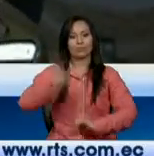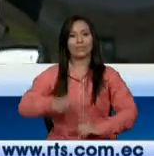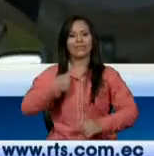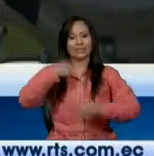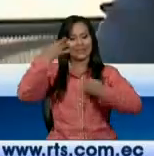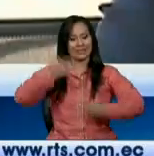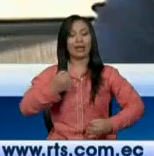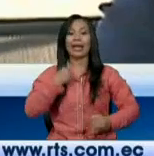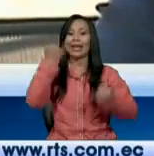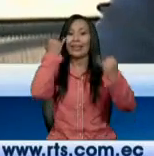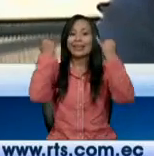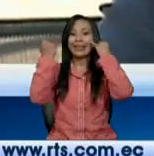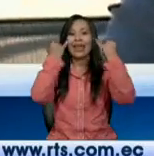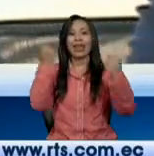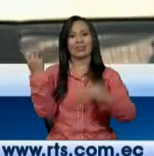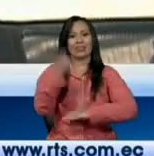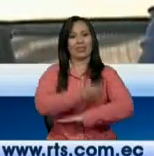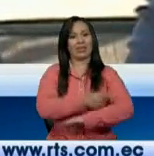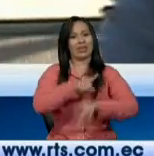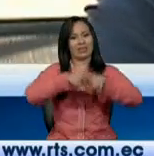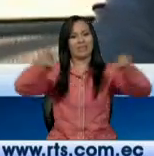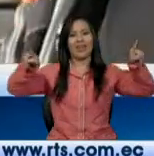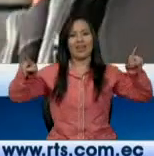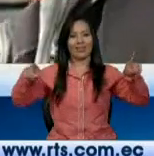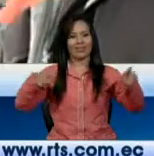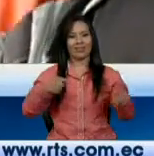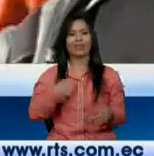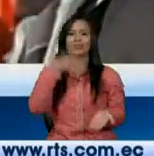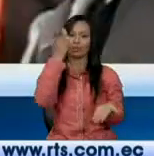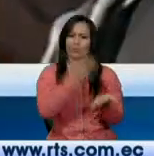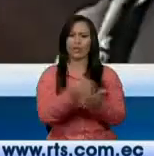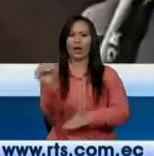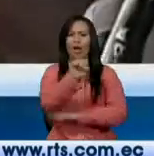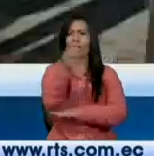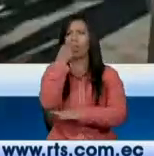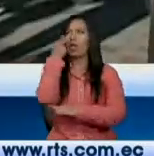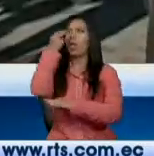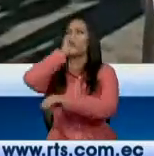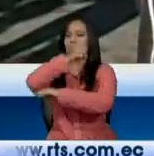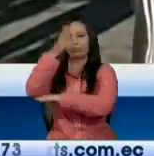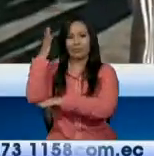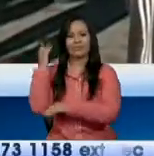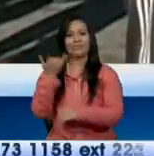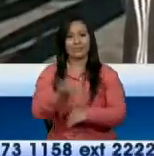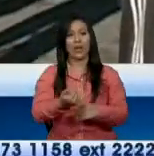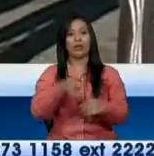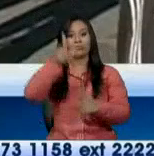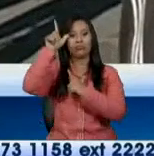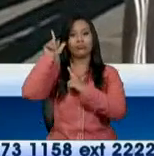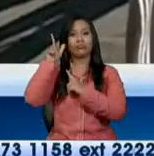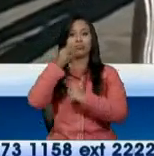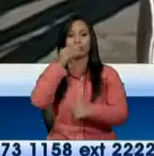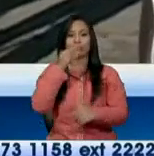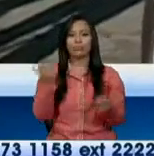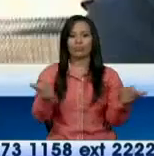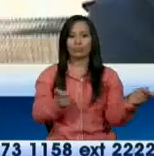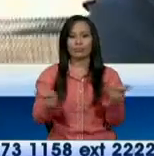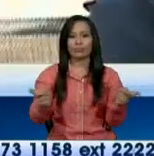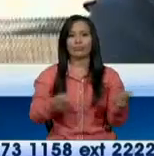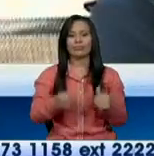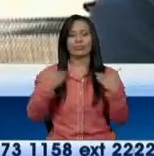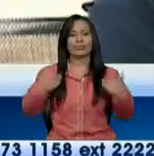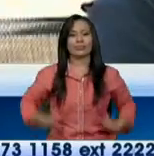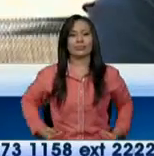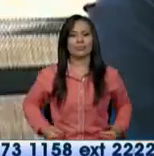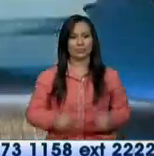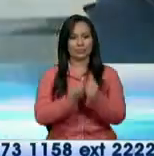forma alternativa. Mientras que el Ministerio del Interior, a través de la Policía Nacional, se encarga de la vigilancia para resguardar la seguridad de los deportistas. El